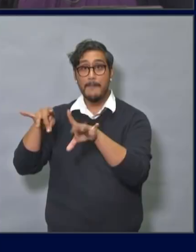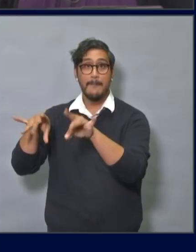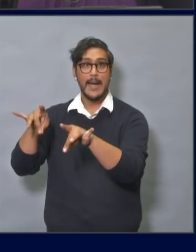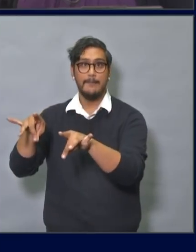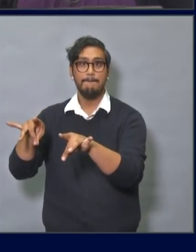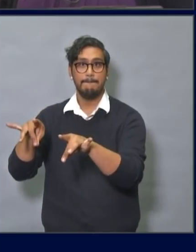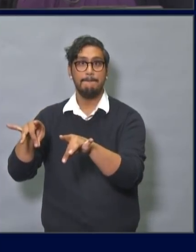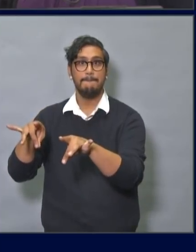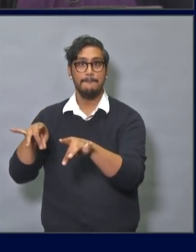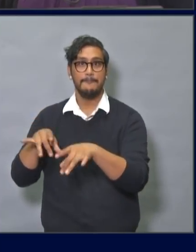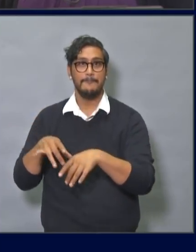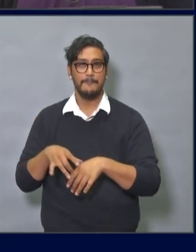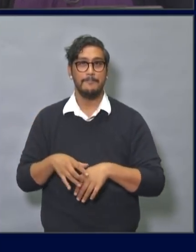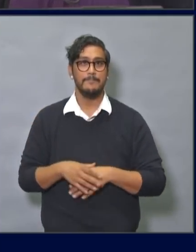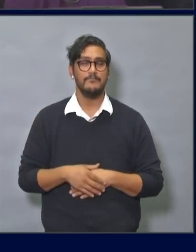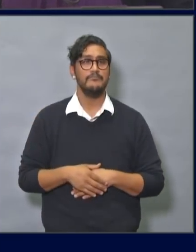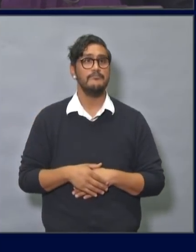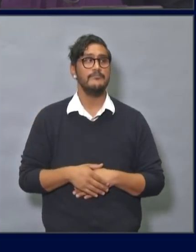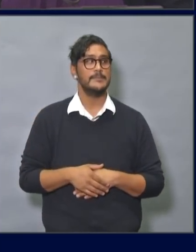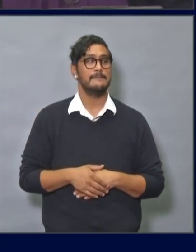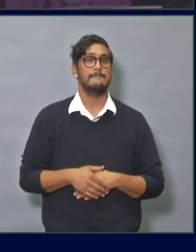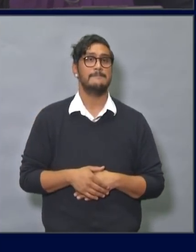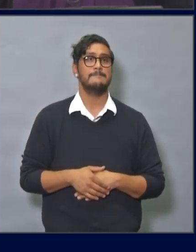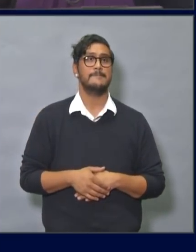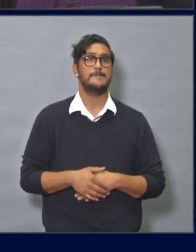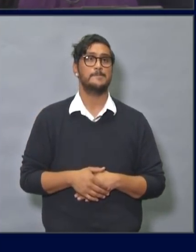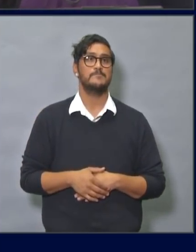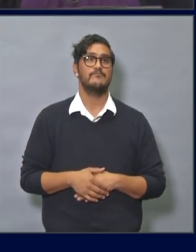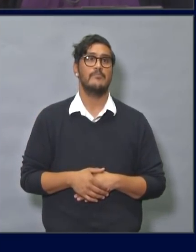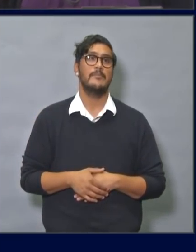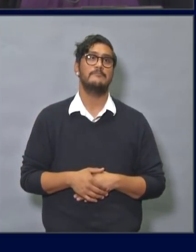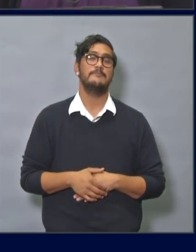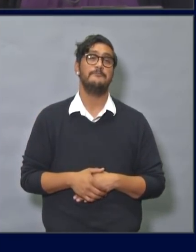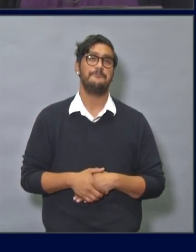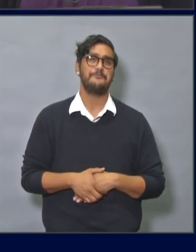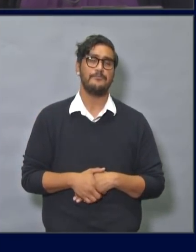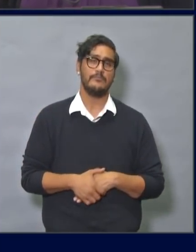entornos ambulatorios. Next slide, please.